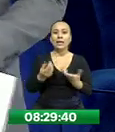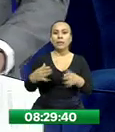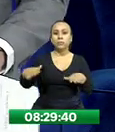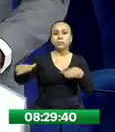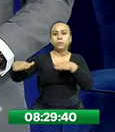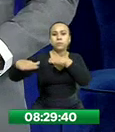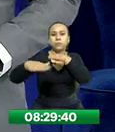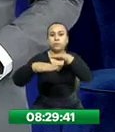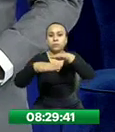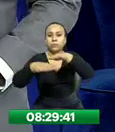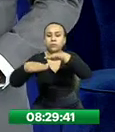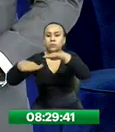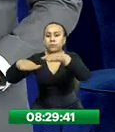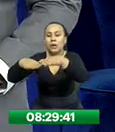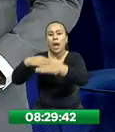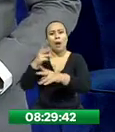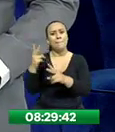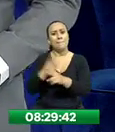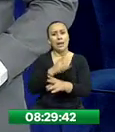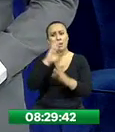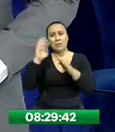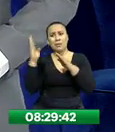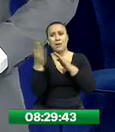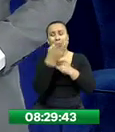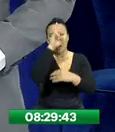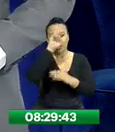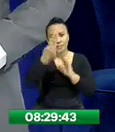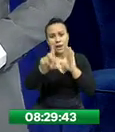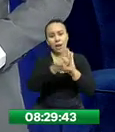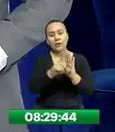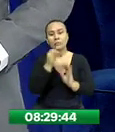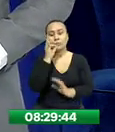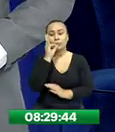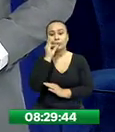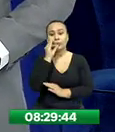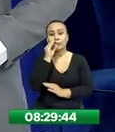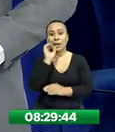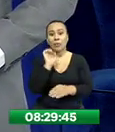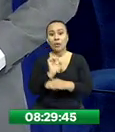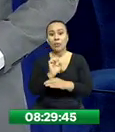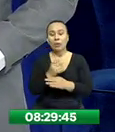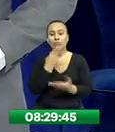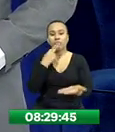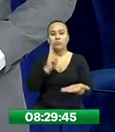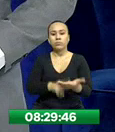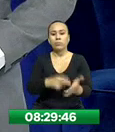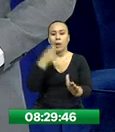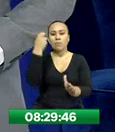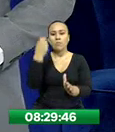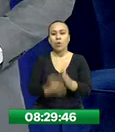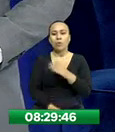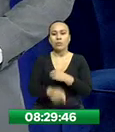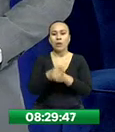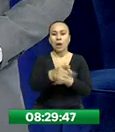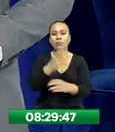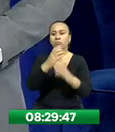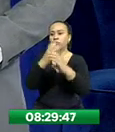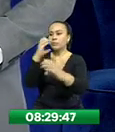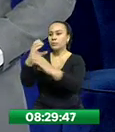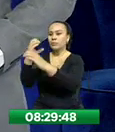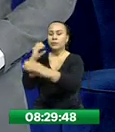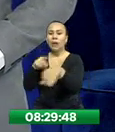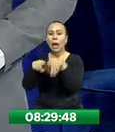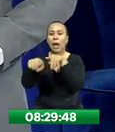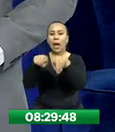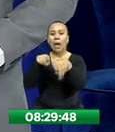sin medir las consecuencias ni respetar la ley, la Agencia de Tránsito emitió la sanción administrativa a los dos